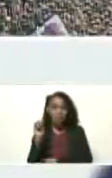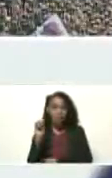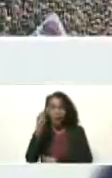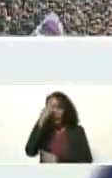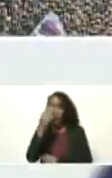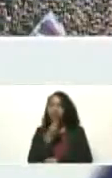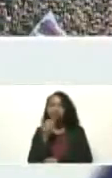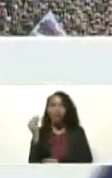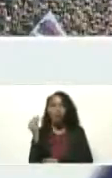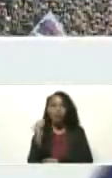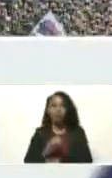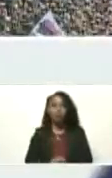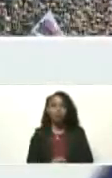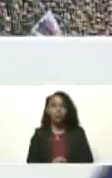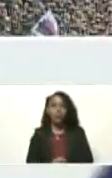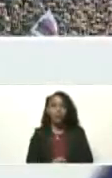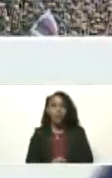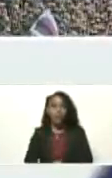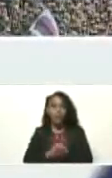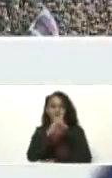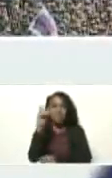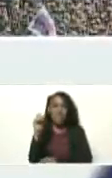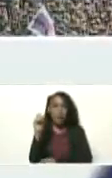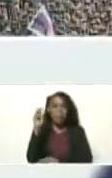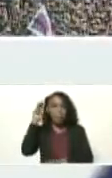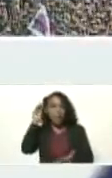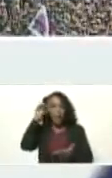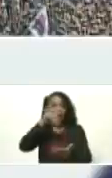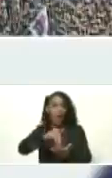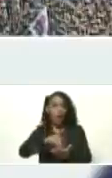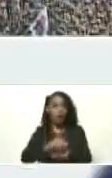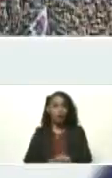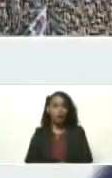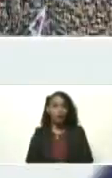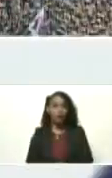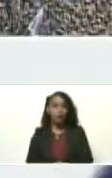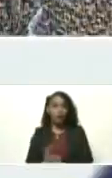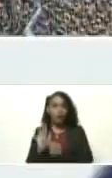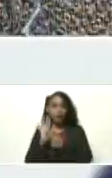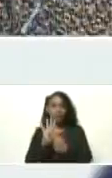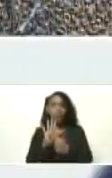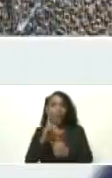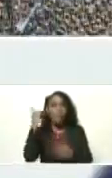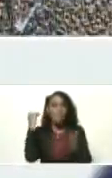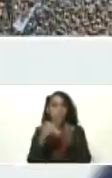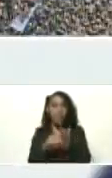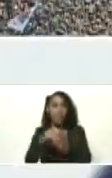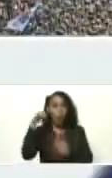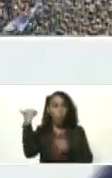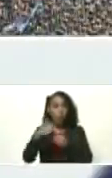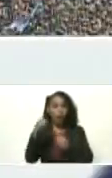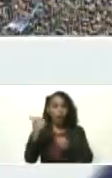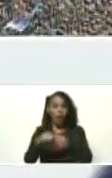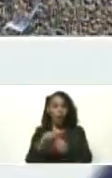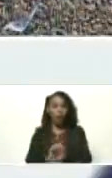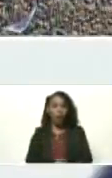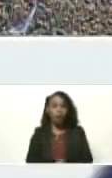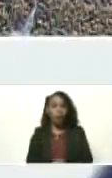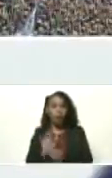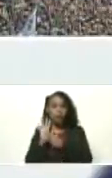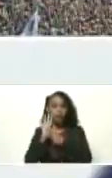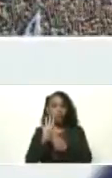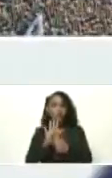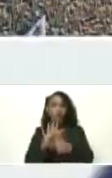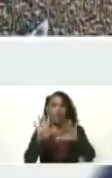Teques. Y aparecieron 100 por Maracay. Y aparecieron 1000 por Maracaibo. Y